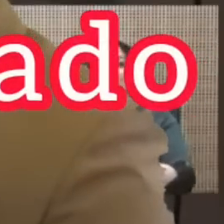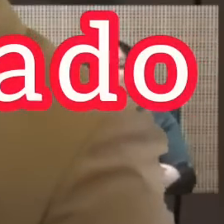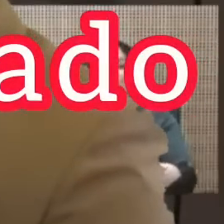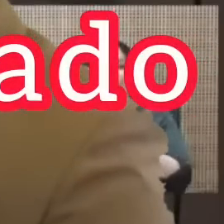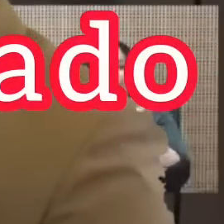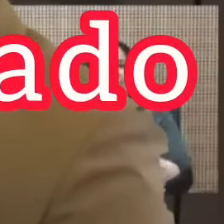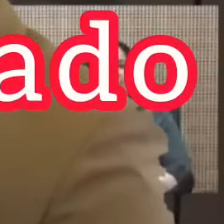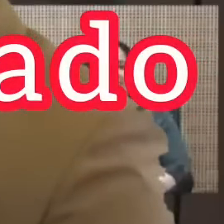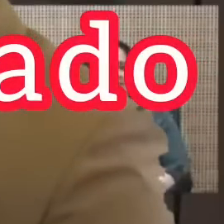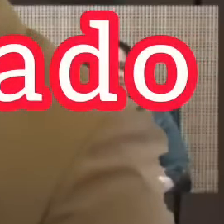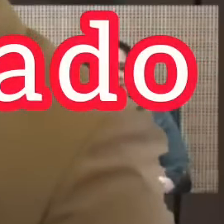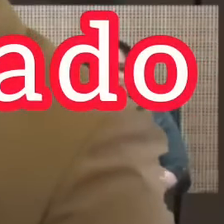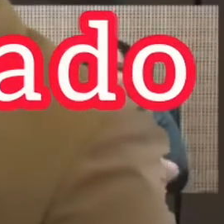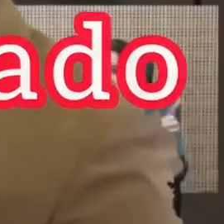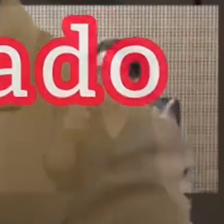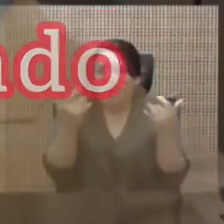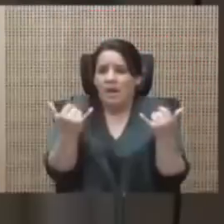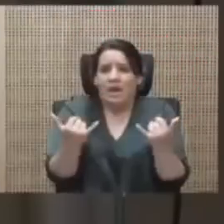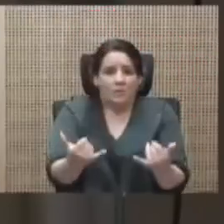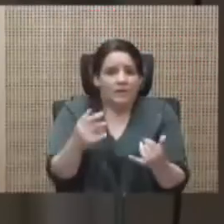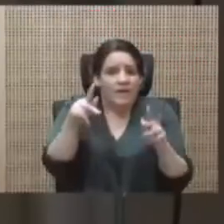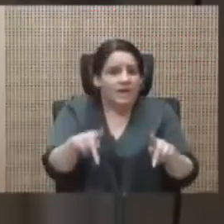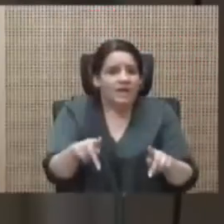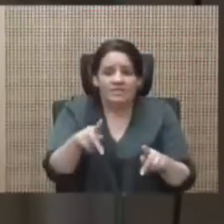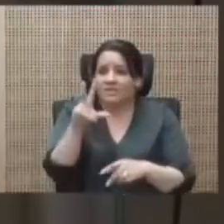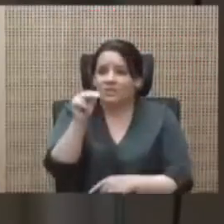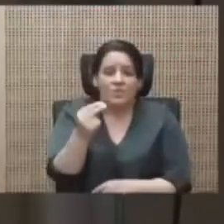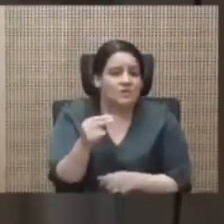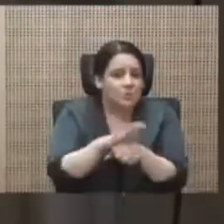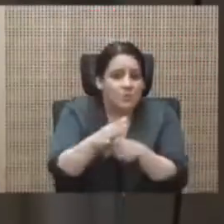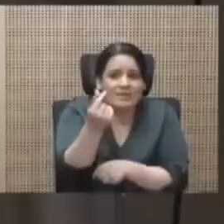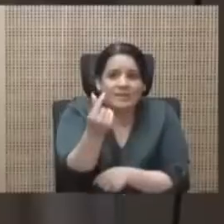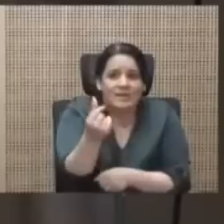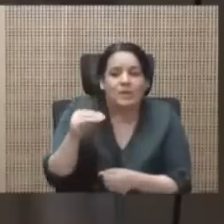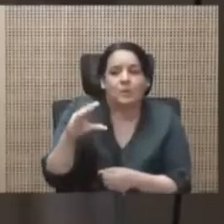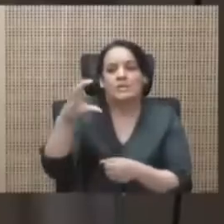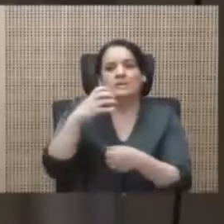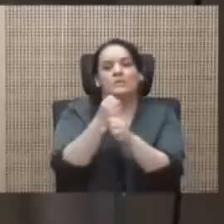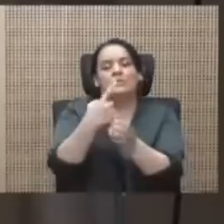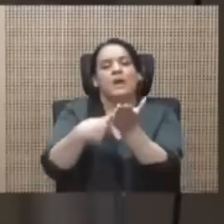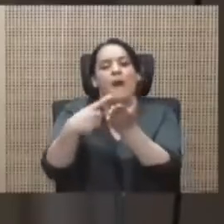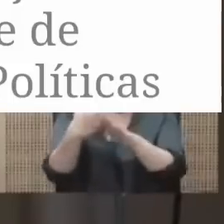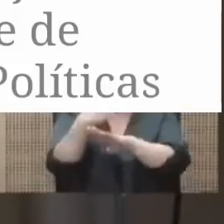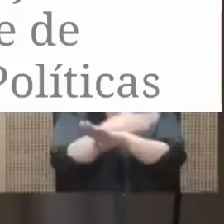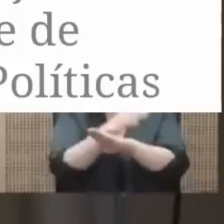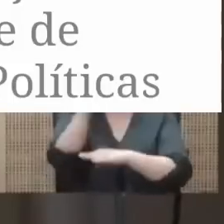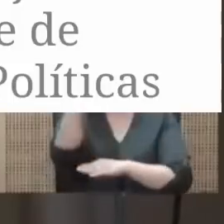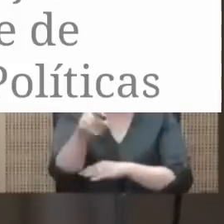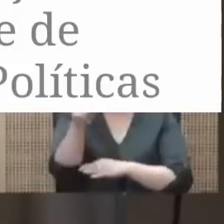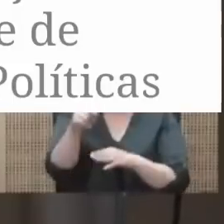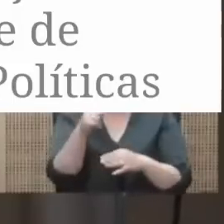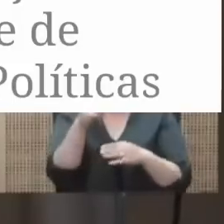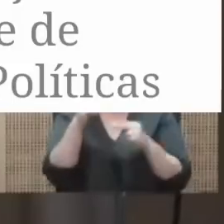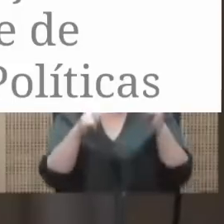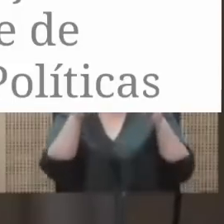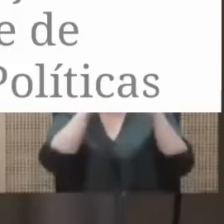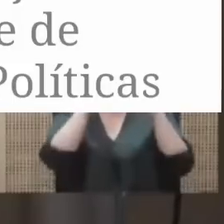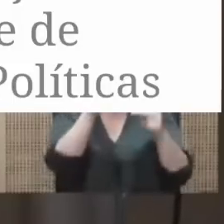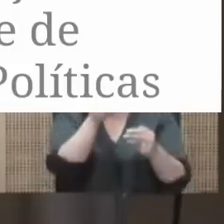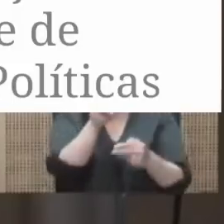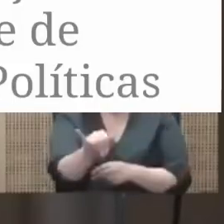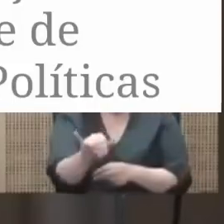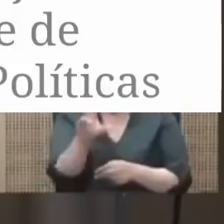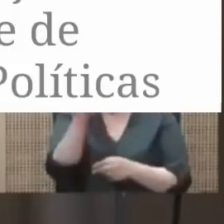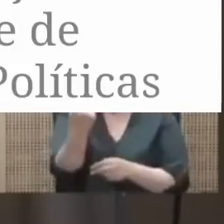persona resulta Pues que la sala cuarta le ha dicho que ella no puede hacer está privando la libertad